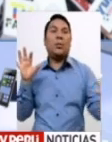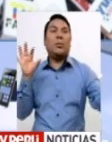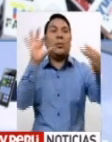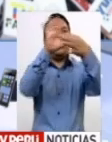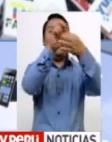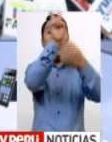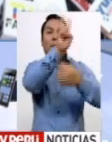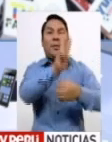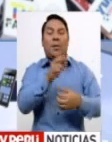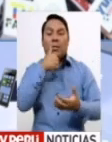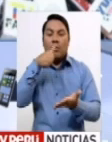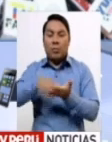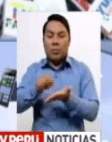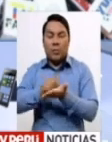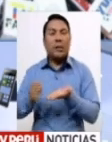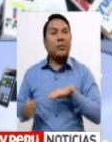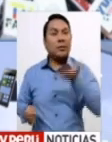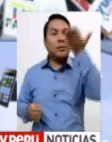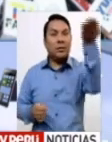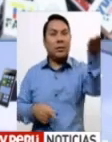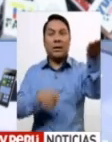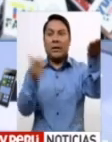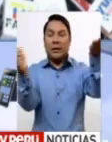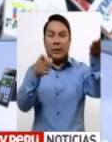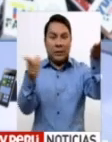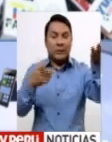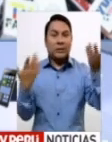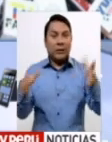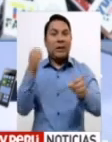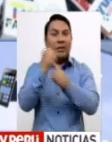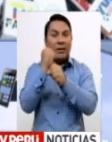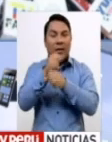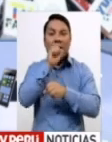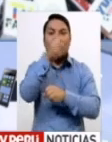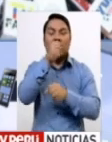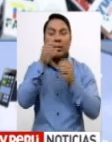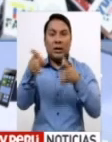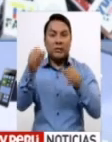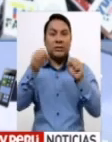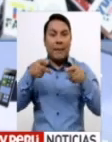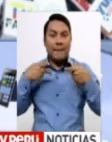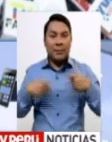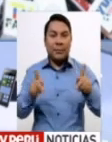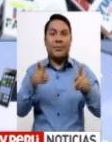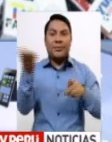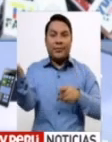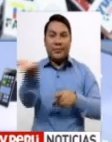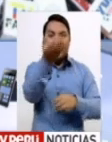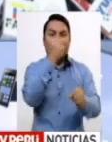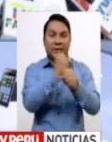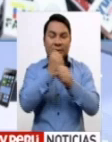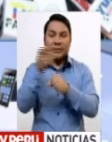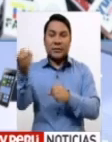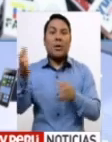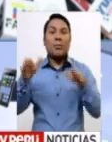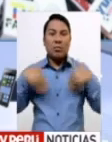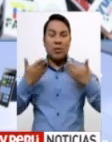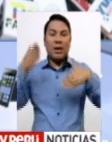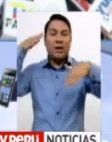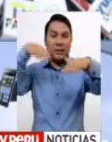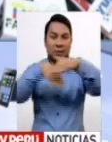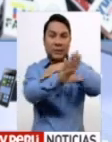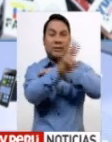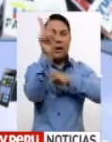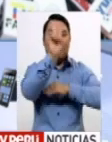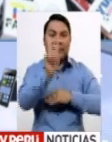ellos son portadores, cartas de pedidos de autorización de trabajo, para que puedan ingresar finalmente